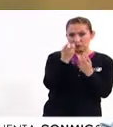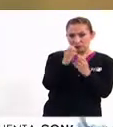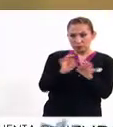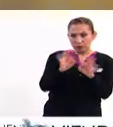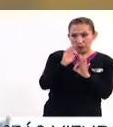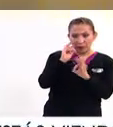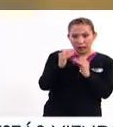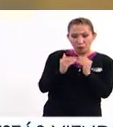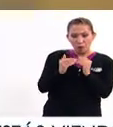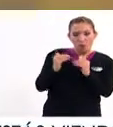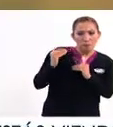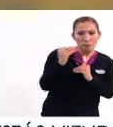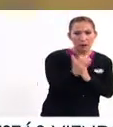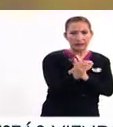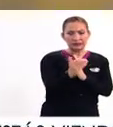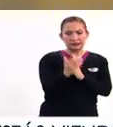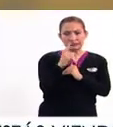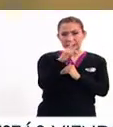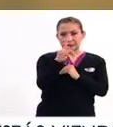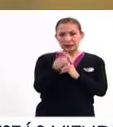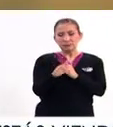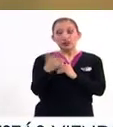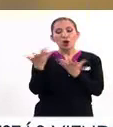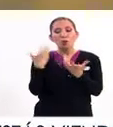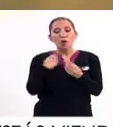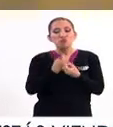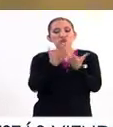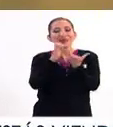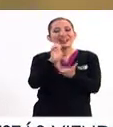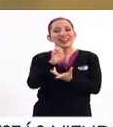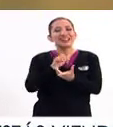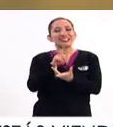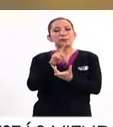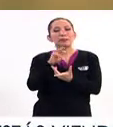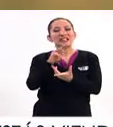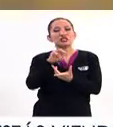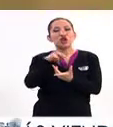un elemento y dice, pues aquí hay un crimen, lo que quiero resaltar